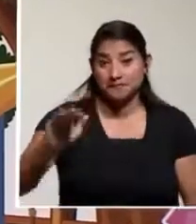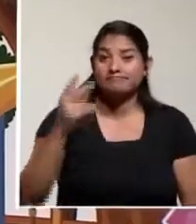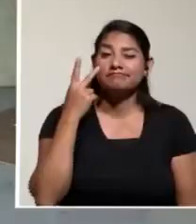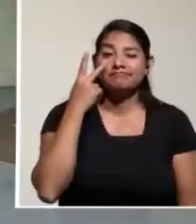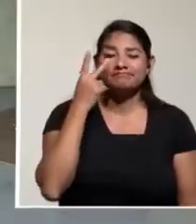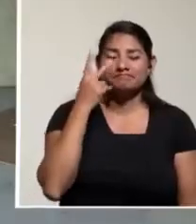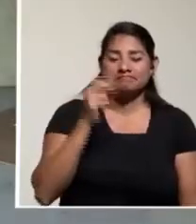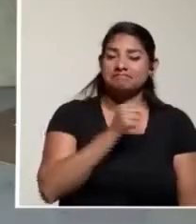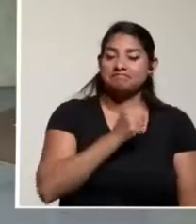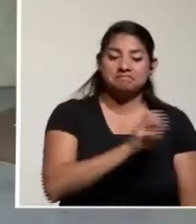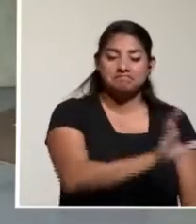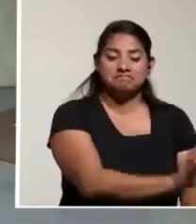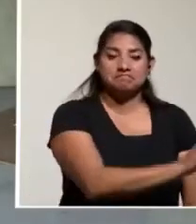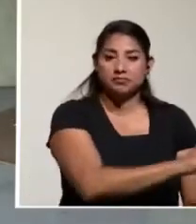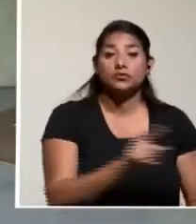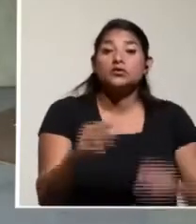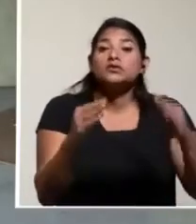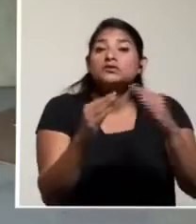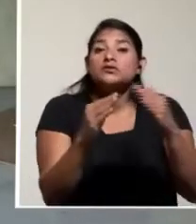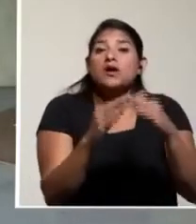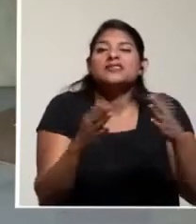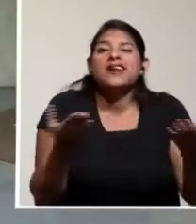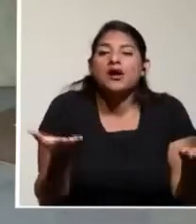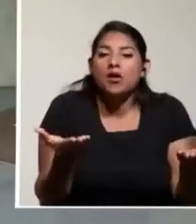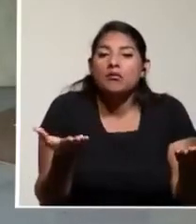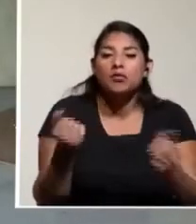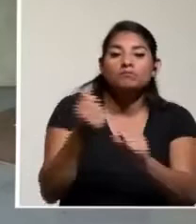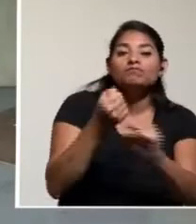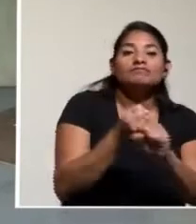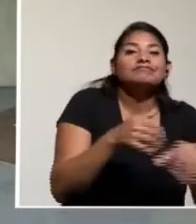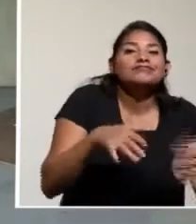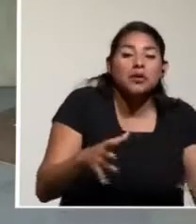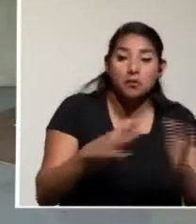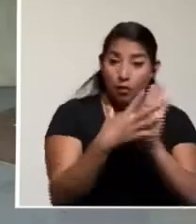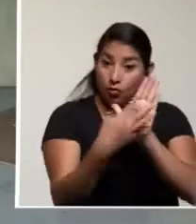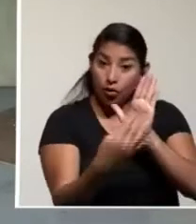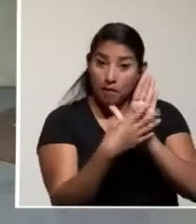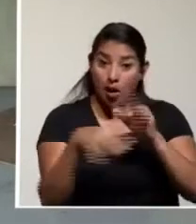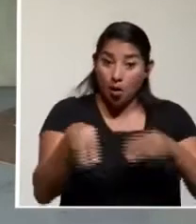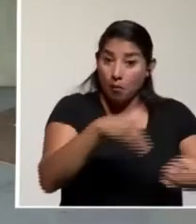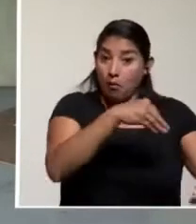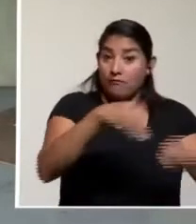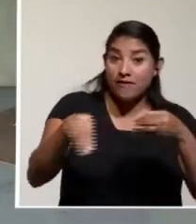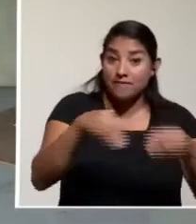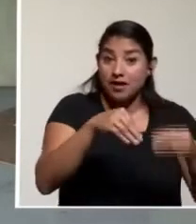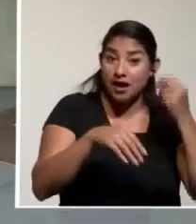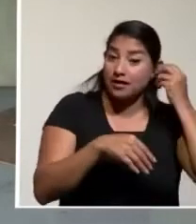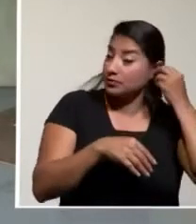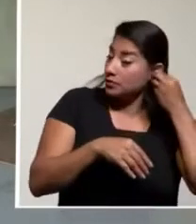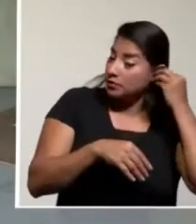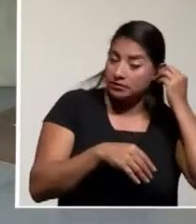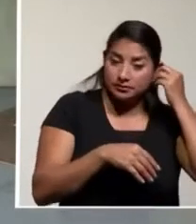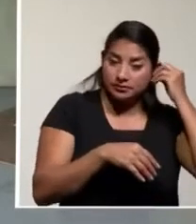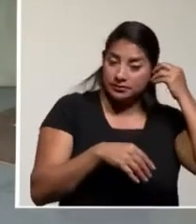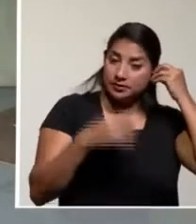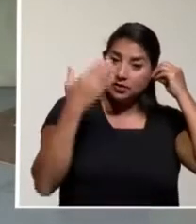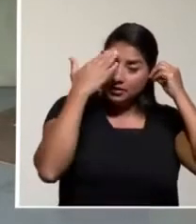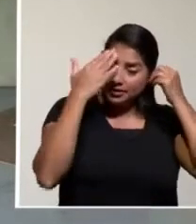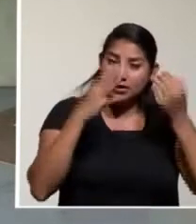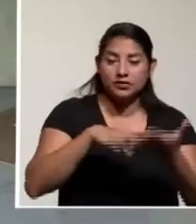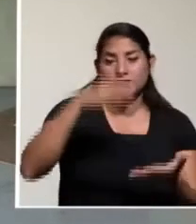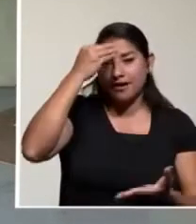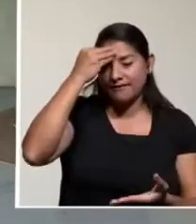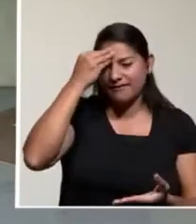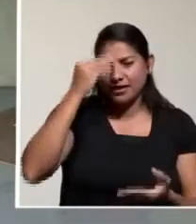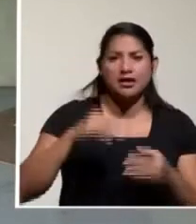poner el micrófono aquí. ¿Y en casa cómo lo hicieron? Ajá, eso es lo que yo quiero saber. Vamos a ver, sí, porque siguieron las instrucciones. Repasaron las partes